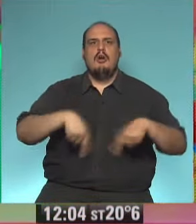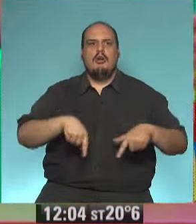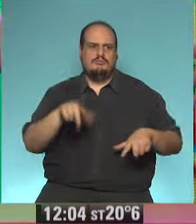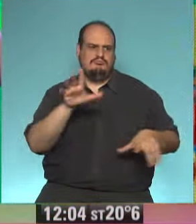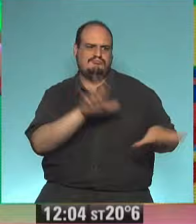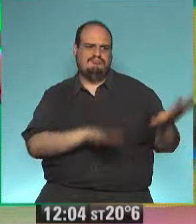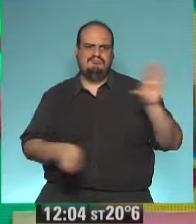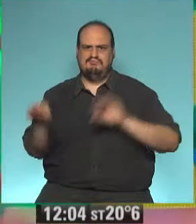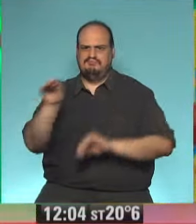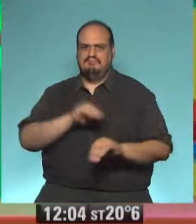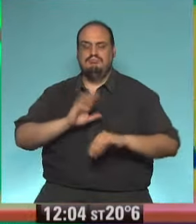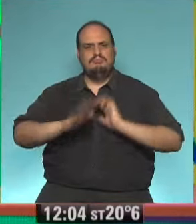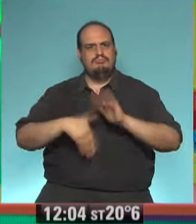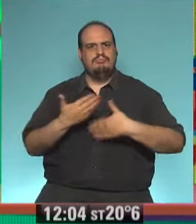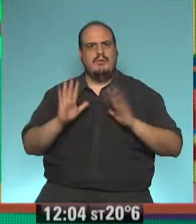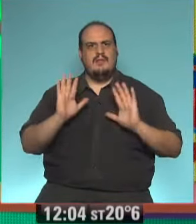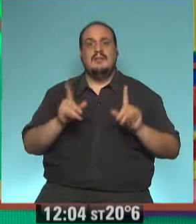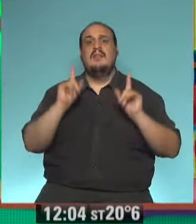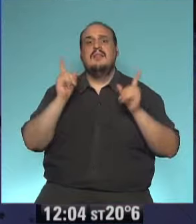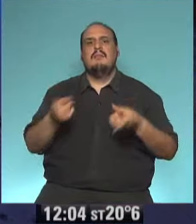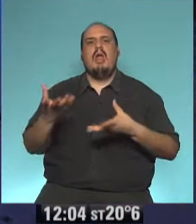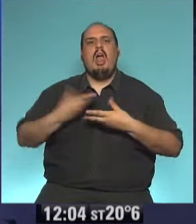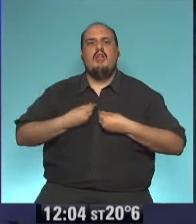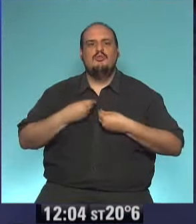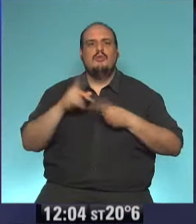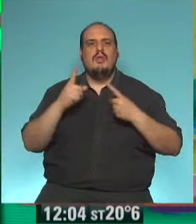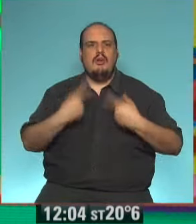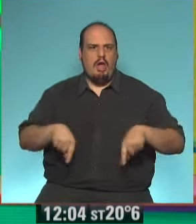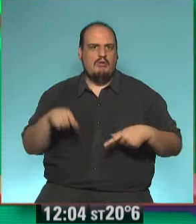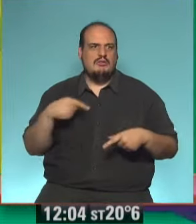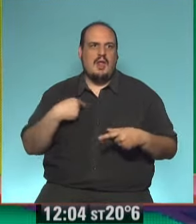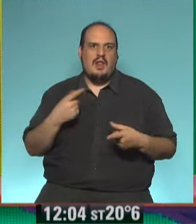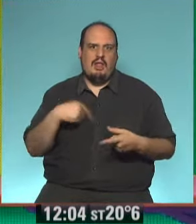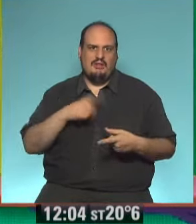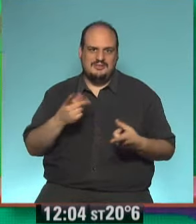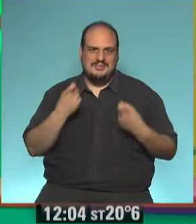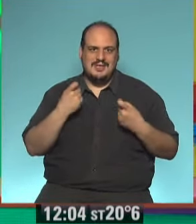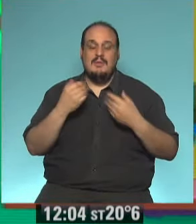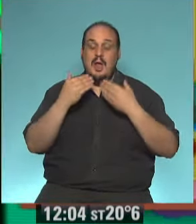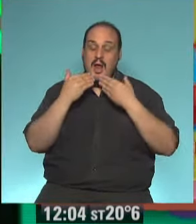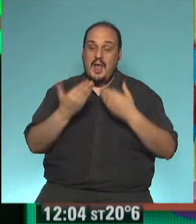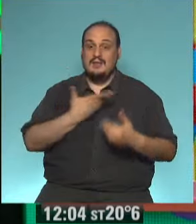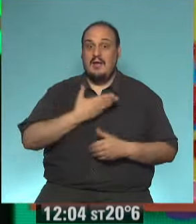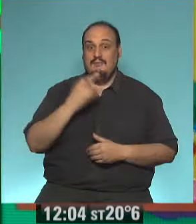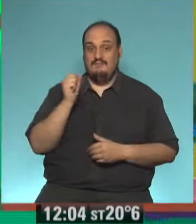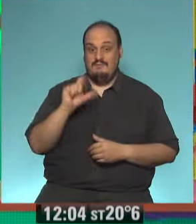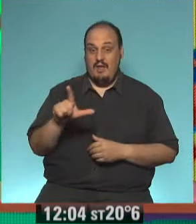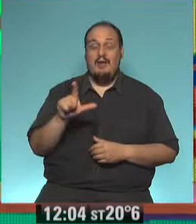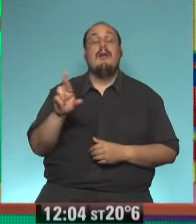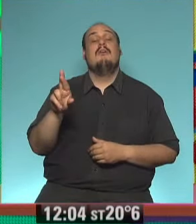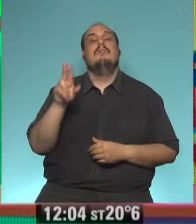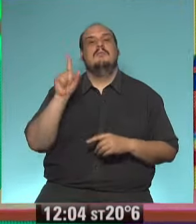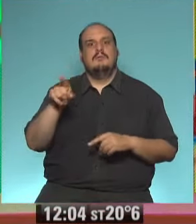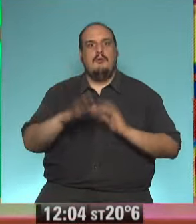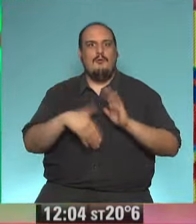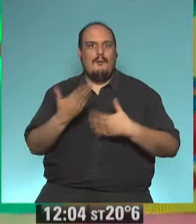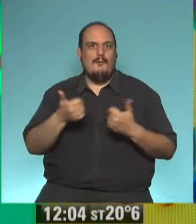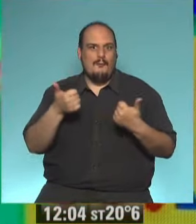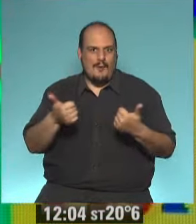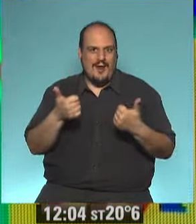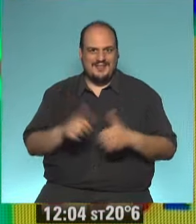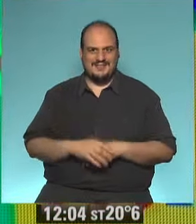posible que estemos jugando de esta manera, que nos ayuda un montón con todos los elementos que tenemos? Así que gracias, Flor, por acompañarnos en este juego que estuvo buenísimo.